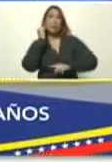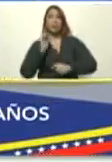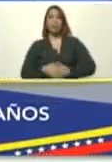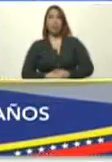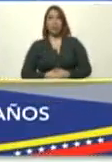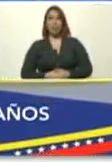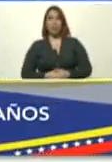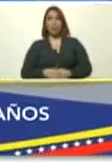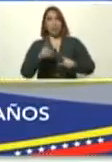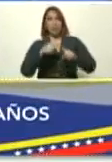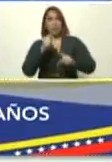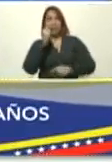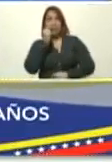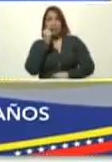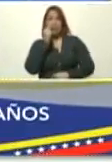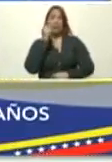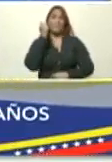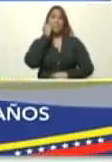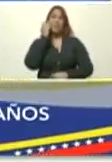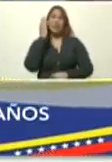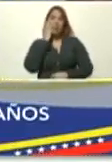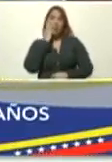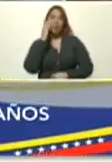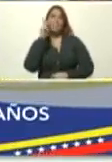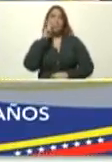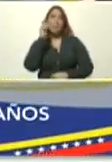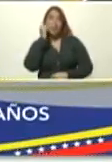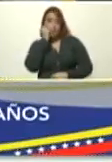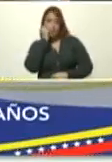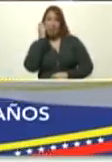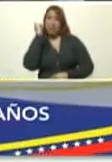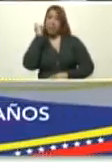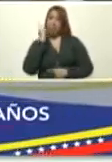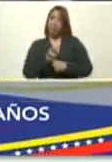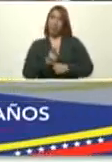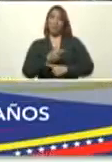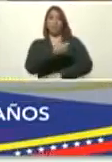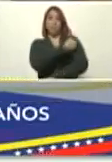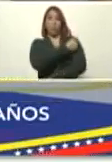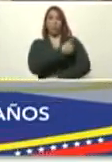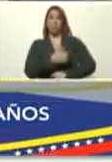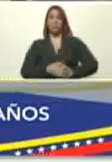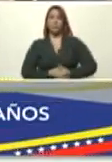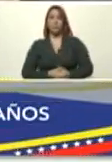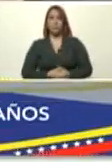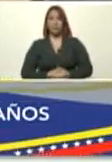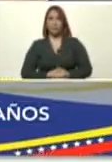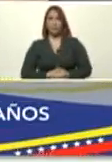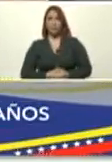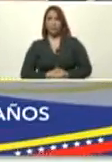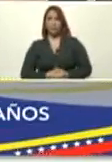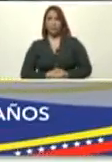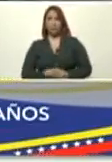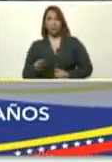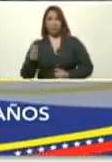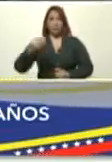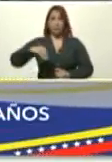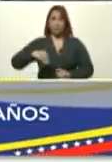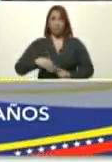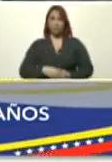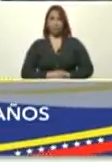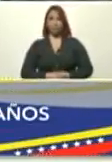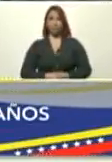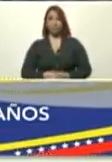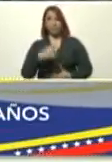del tío, de la madrina, del padrino, a vacunarse. Y